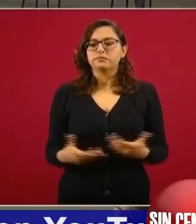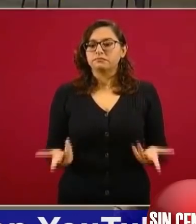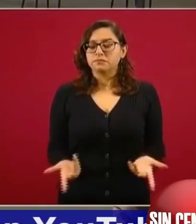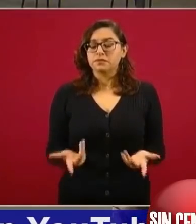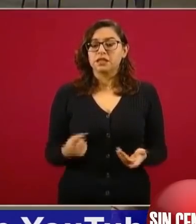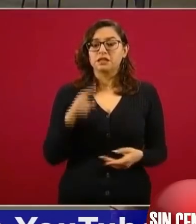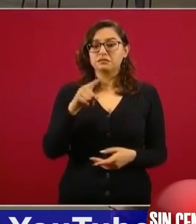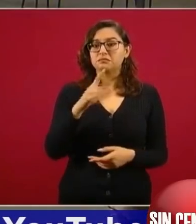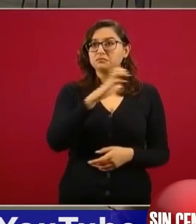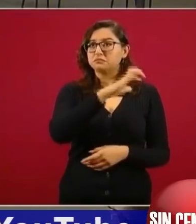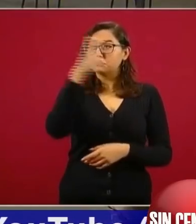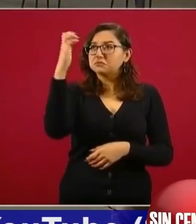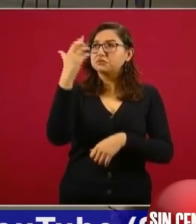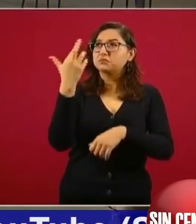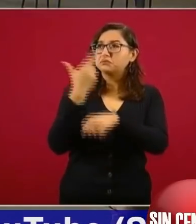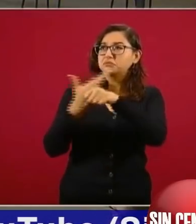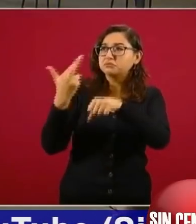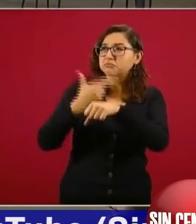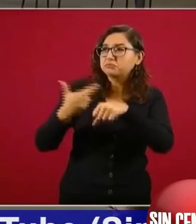completos desde